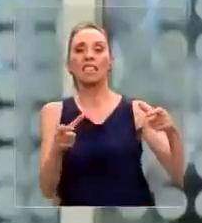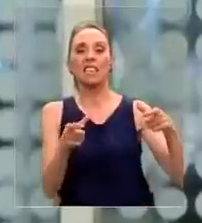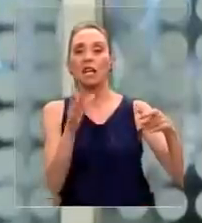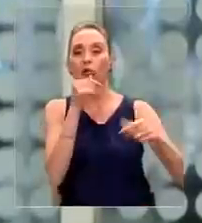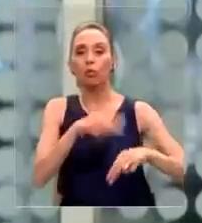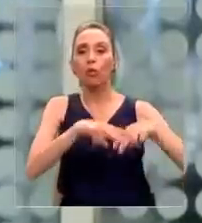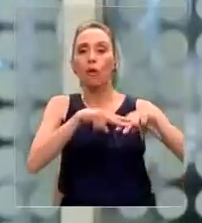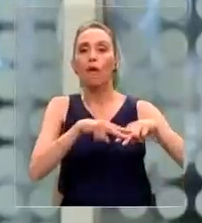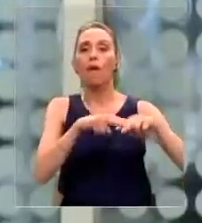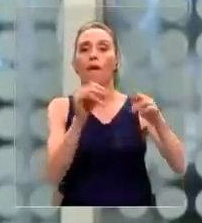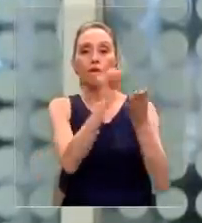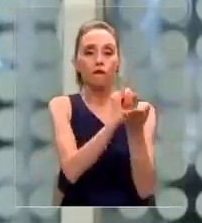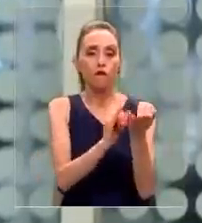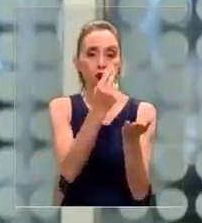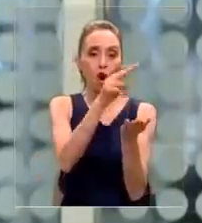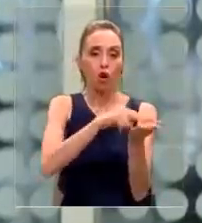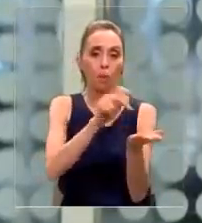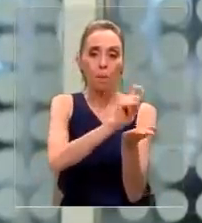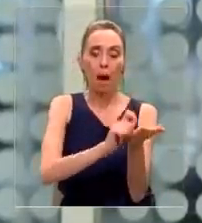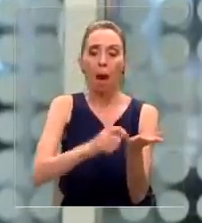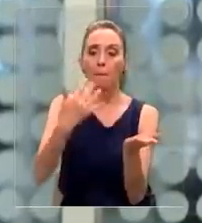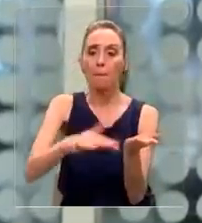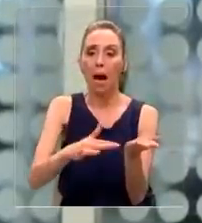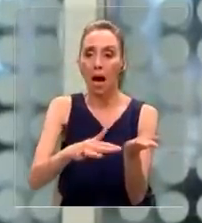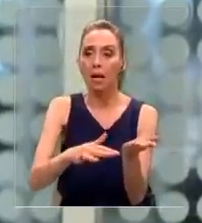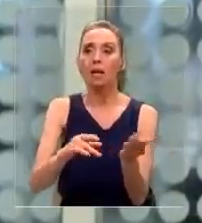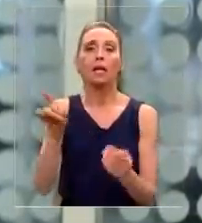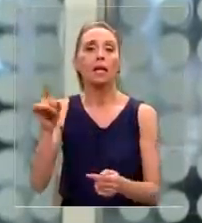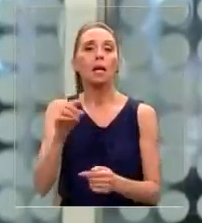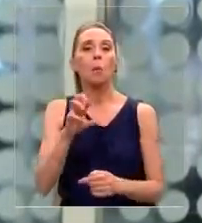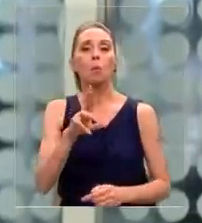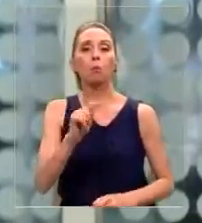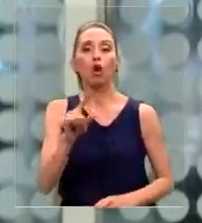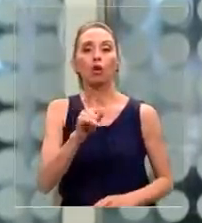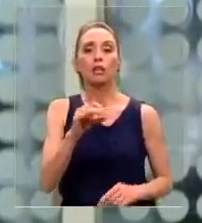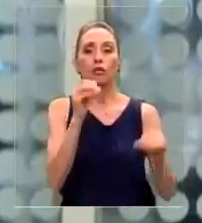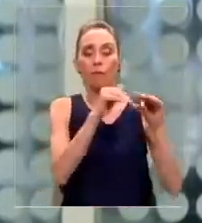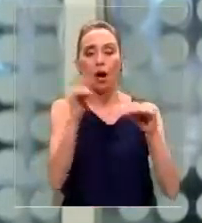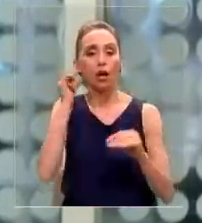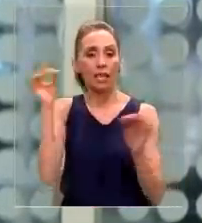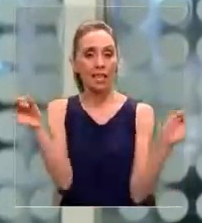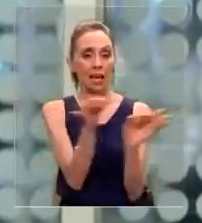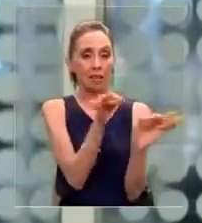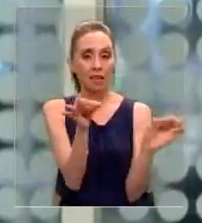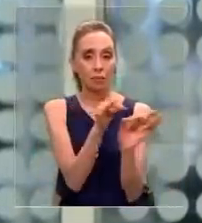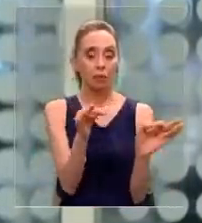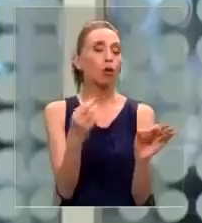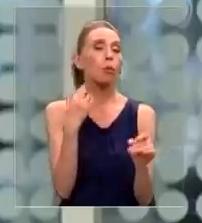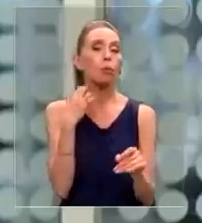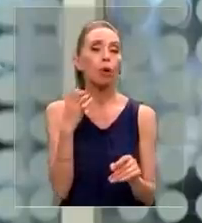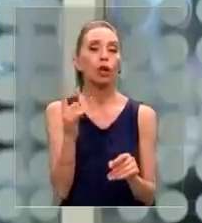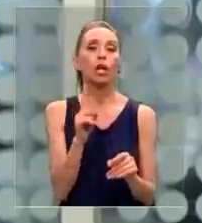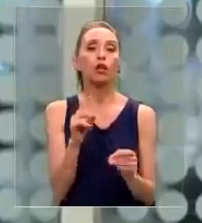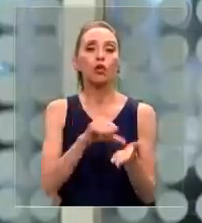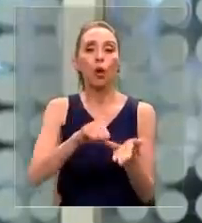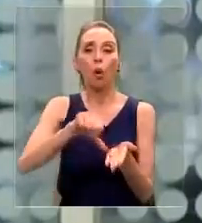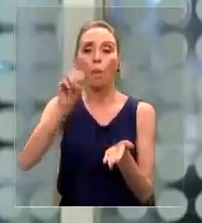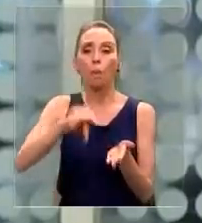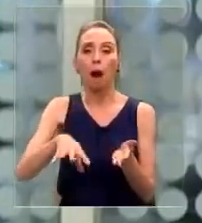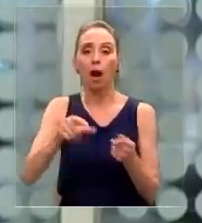por forma y otro por fondo. ¿Y alguna vez te ha dado ella una explicación por la cual no haya